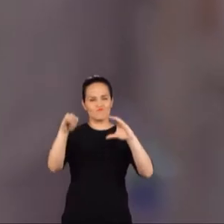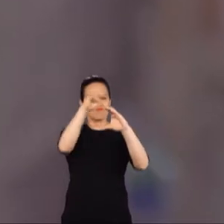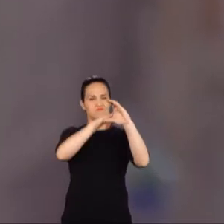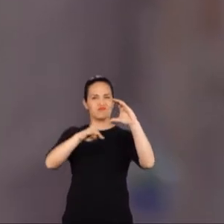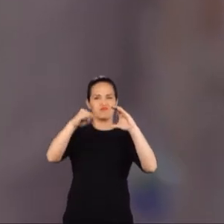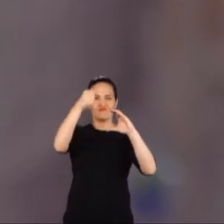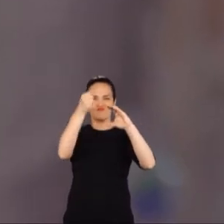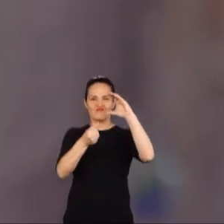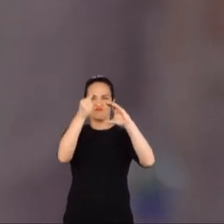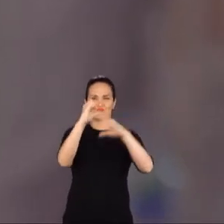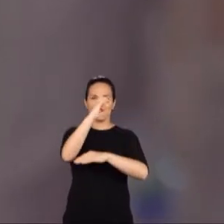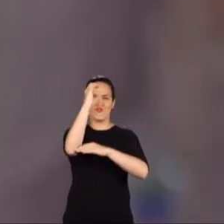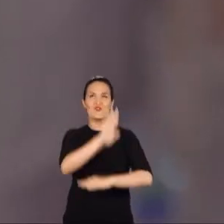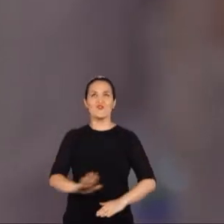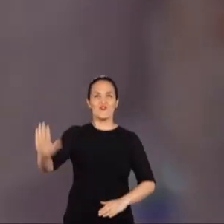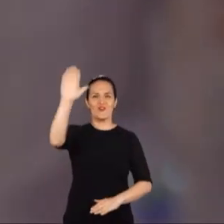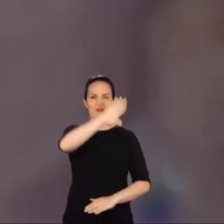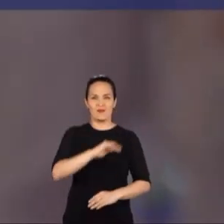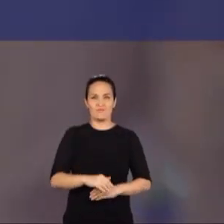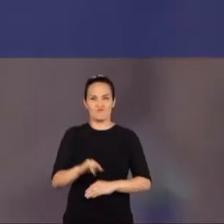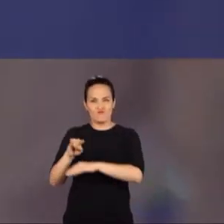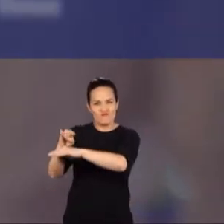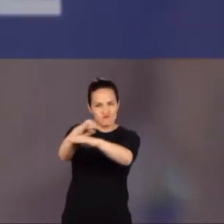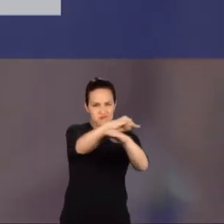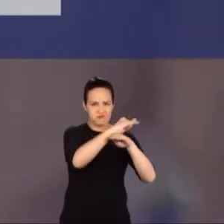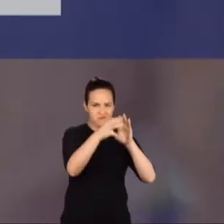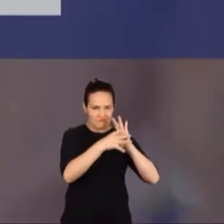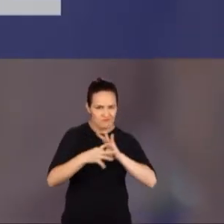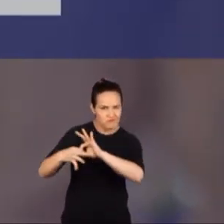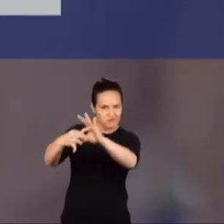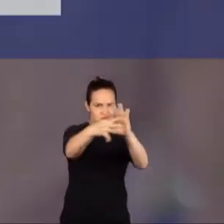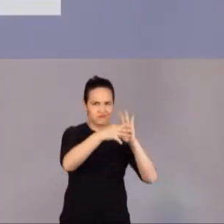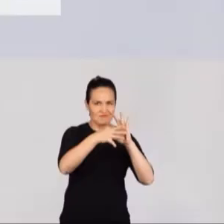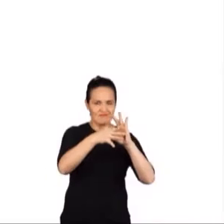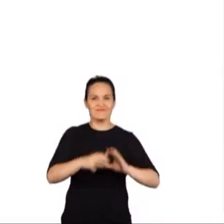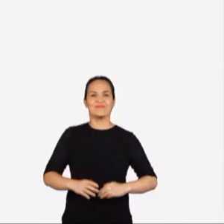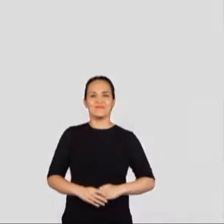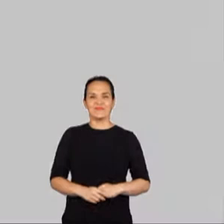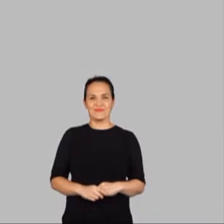Contraloría General de la República. Contigo, todo bajo control.